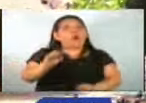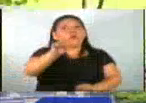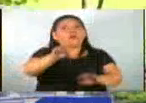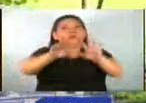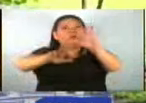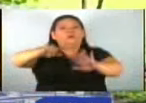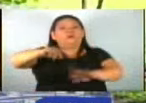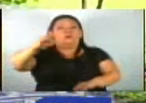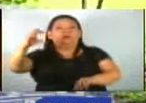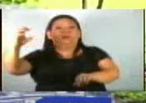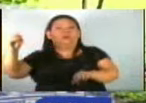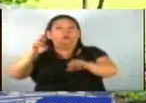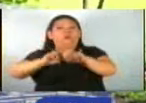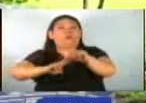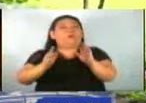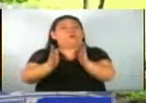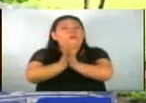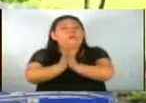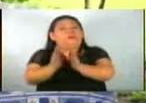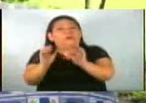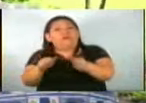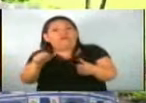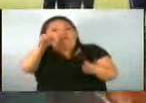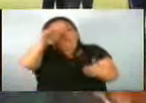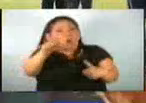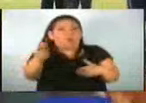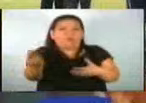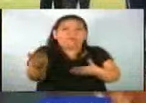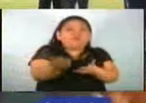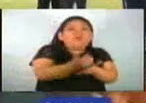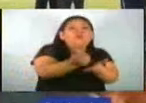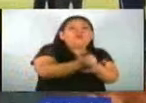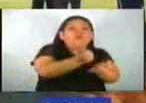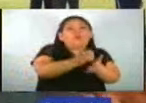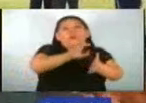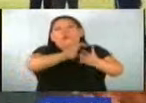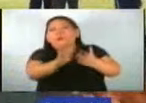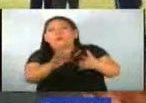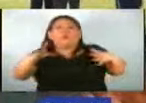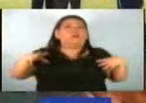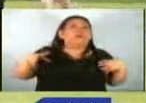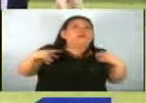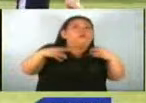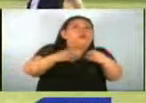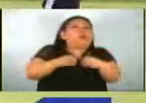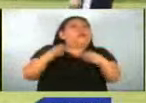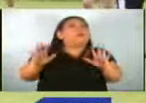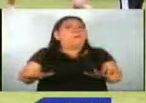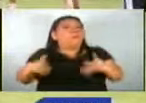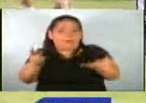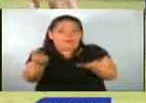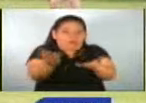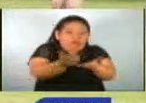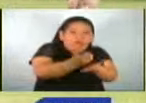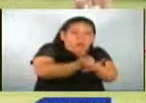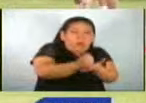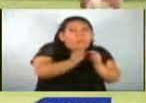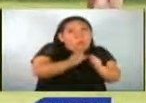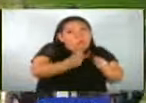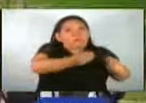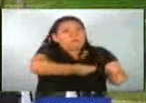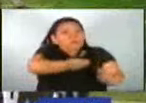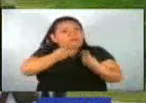15,000 a 18,000 dólares. Es por eso que se ha buscado organizar diferentes actividades culturales y sociales, que busca recolectar la mayor cantidad